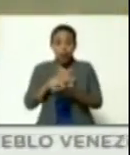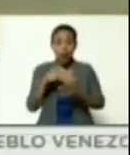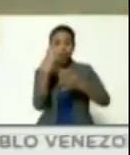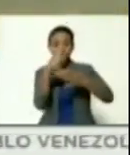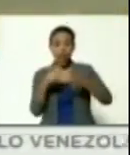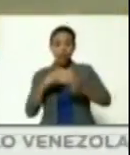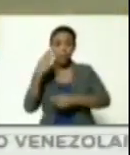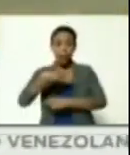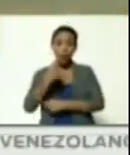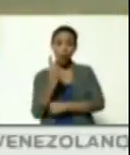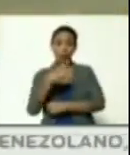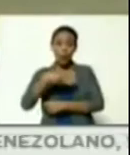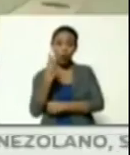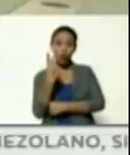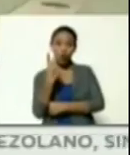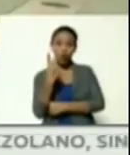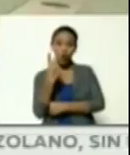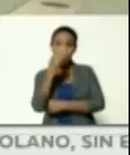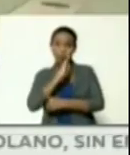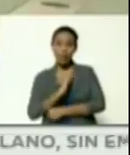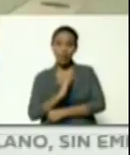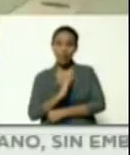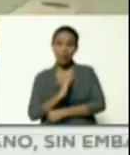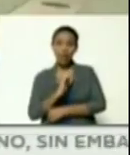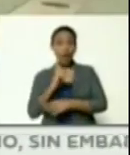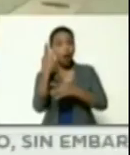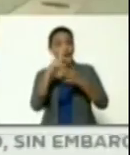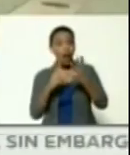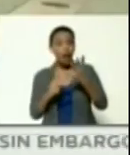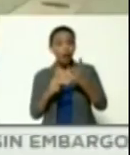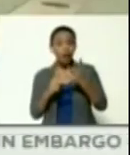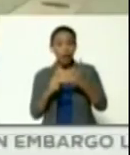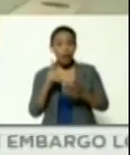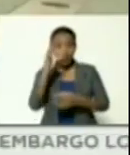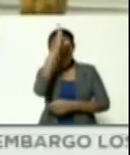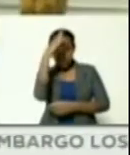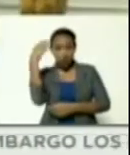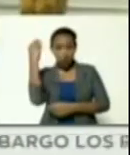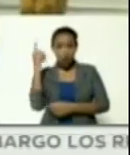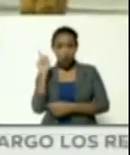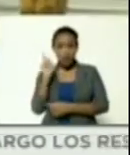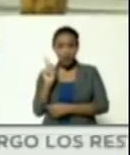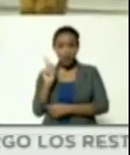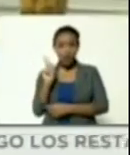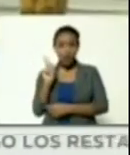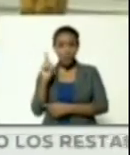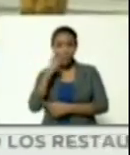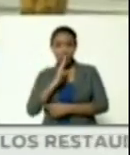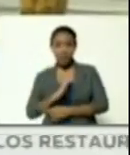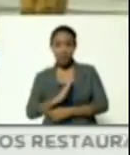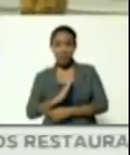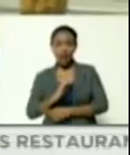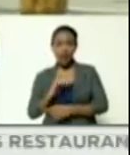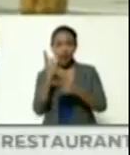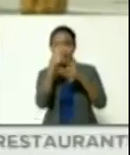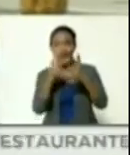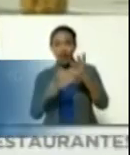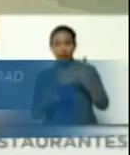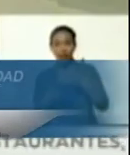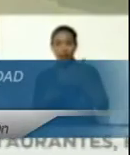variante P1 y P2 del Brasil. La variante Bolsonaro, la llaman en el mundo, la variante